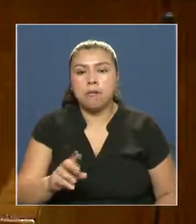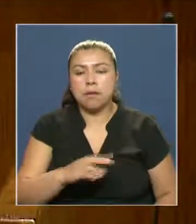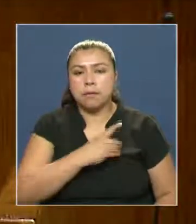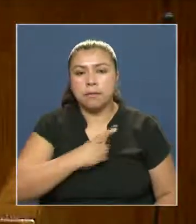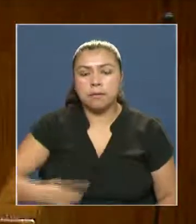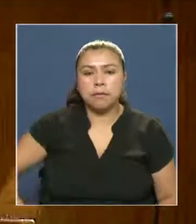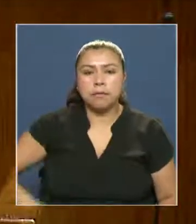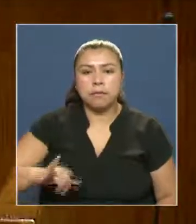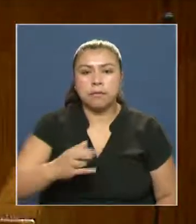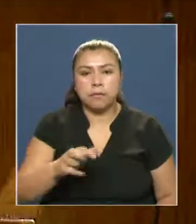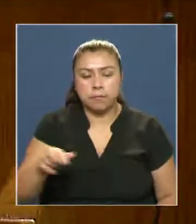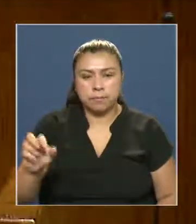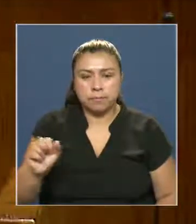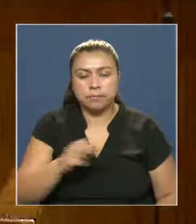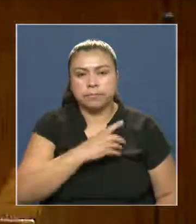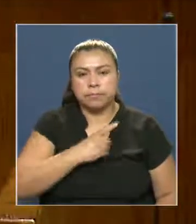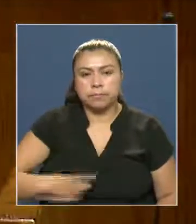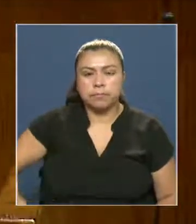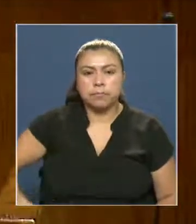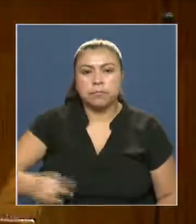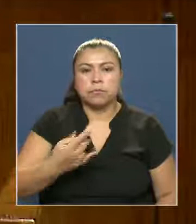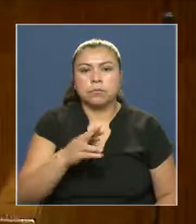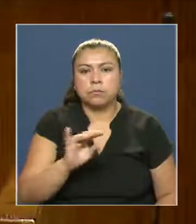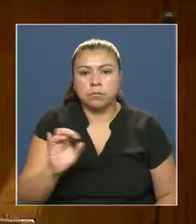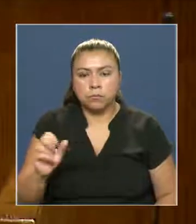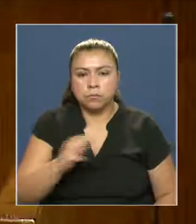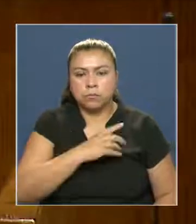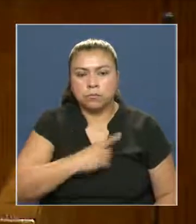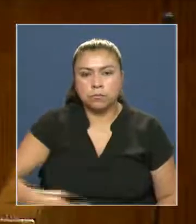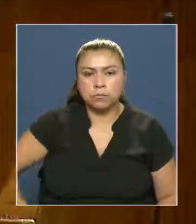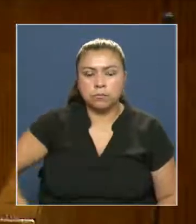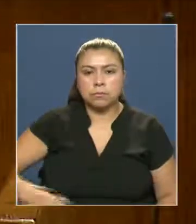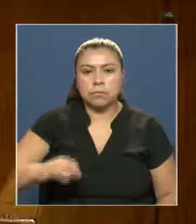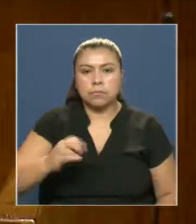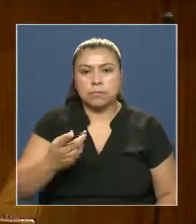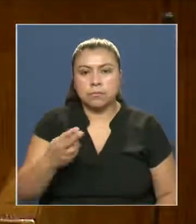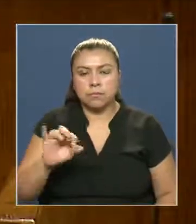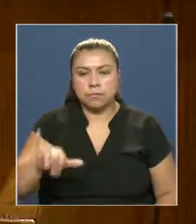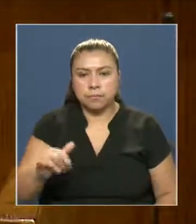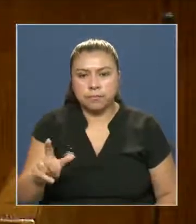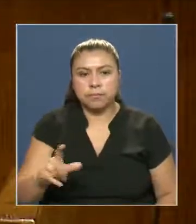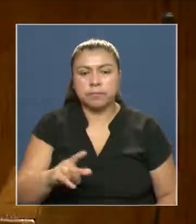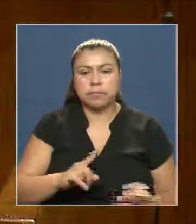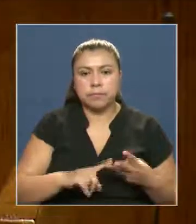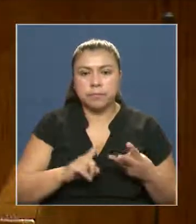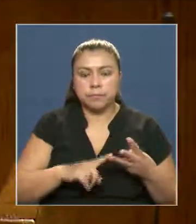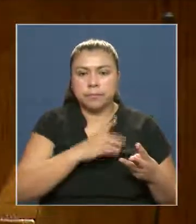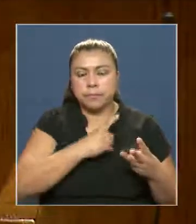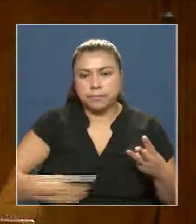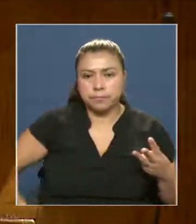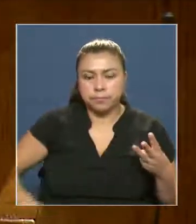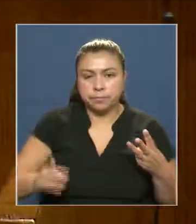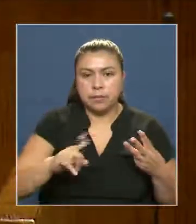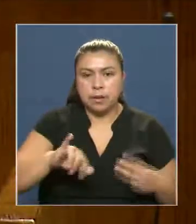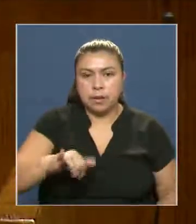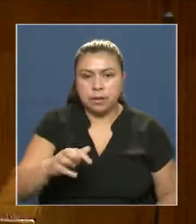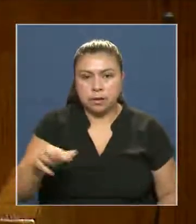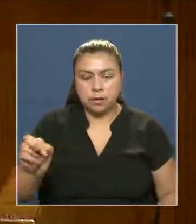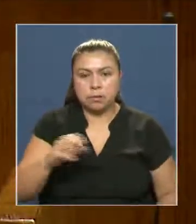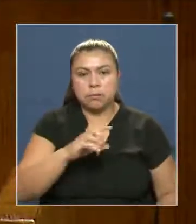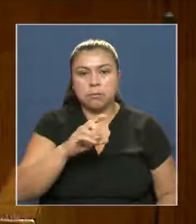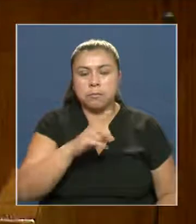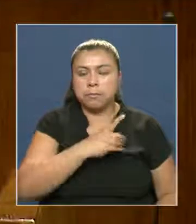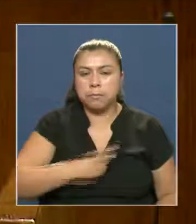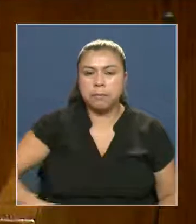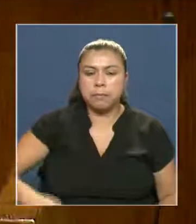Espinosa, García, Jarpa, Cas, Norambuena, Pardo y Urrutia. La tercera, de la diputada Castillo y los diputados González, Jarpa, Mellado y Telier.